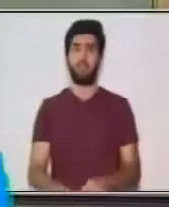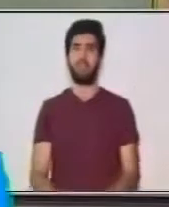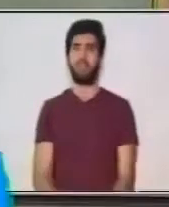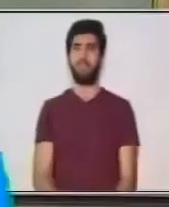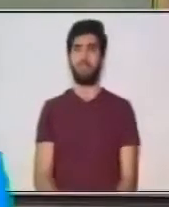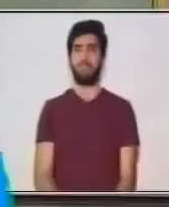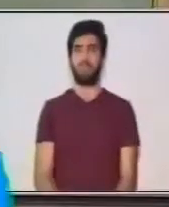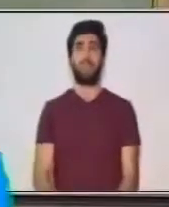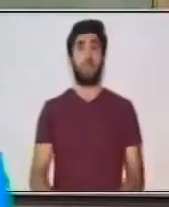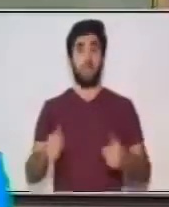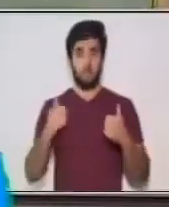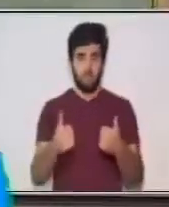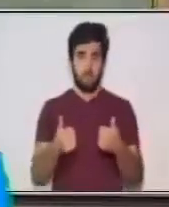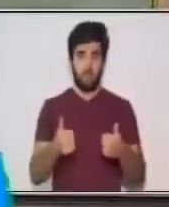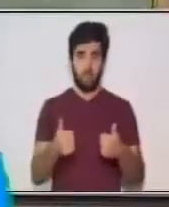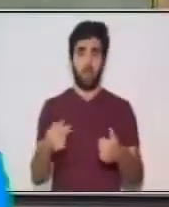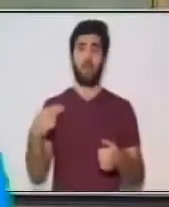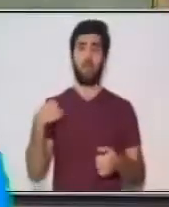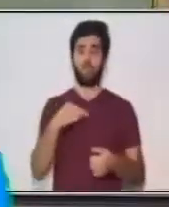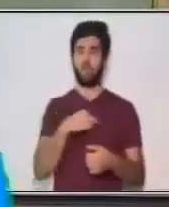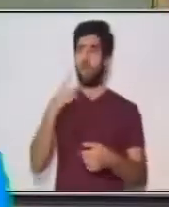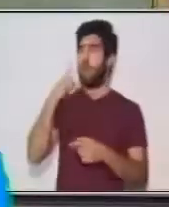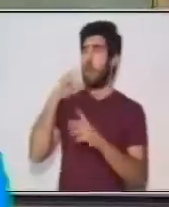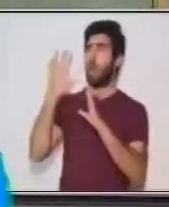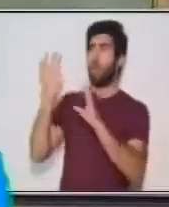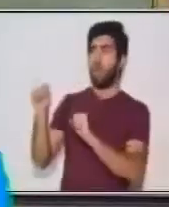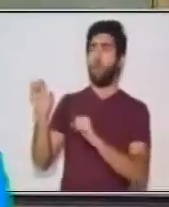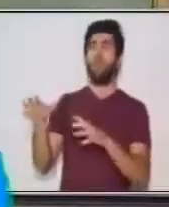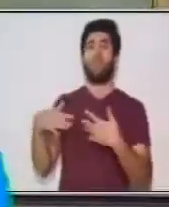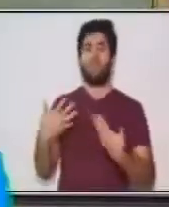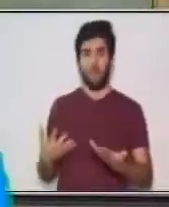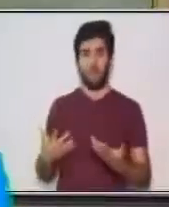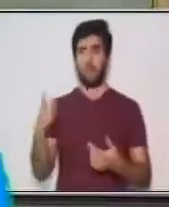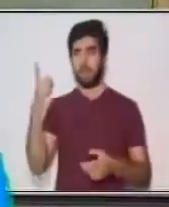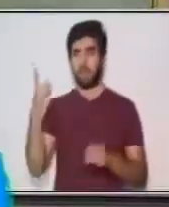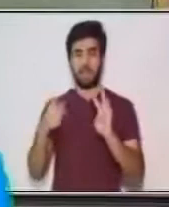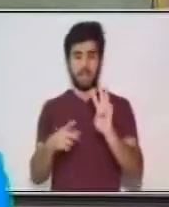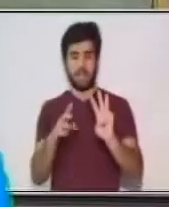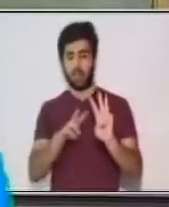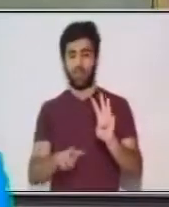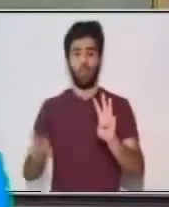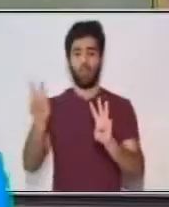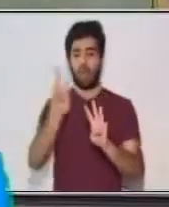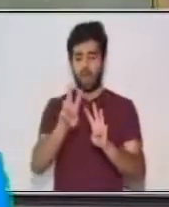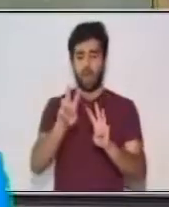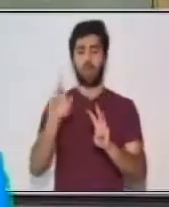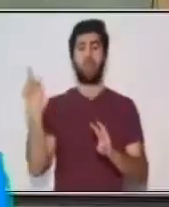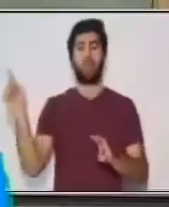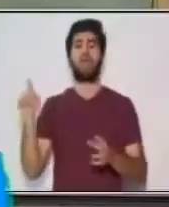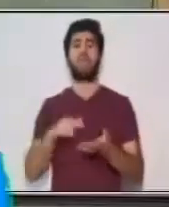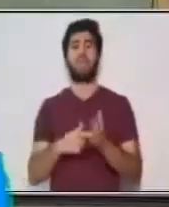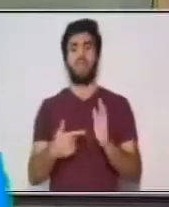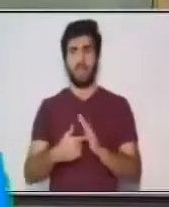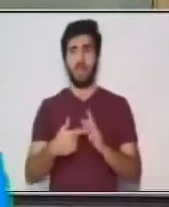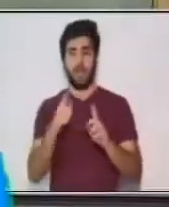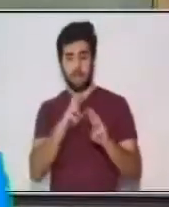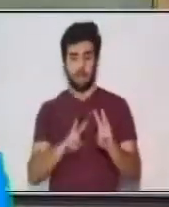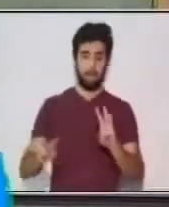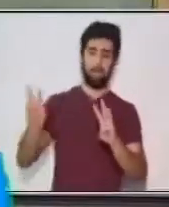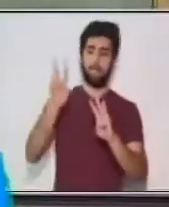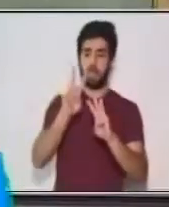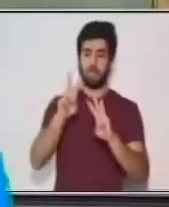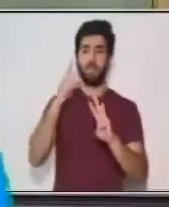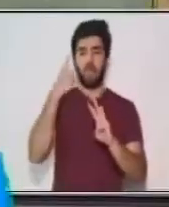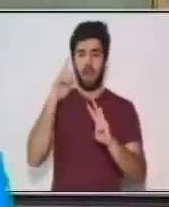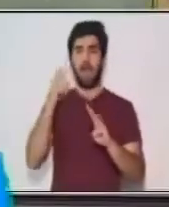Muy bien, nos damos cuenta que 3 al cuadrado es la representación en potencia de